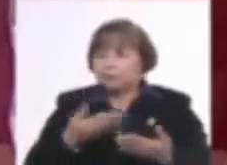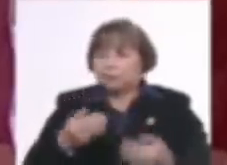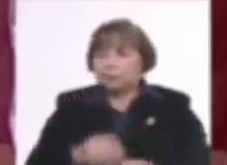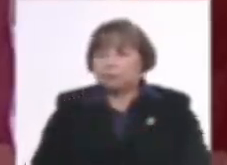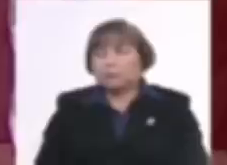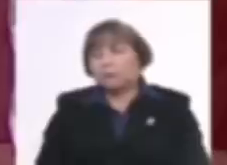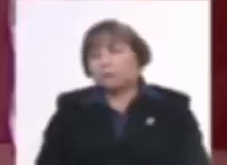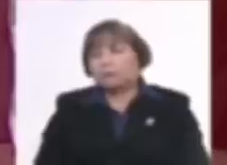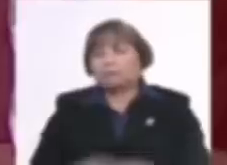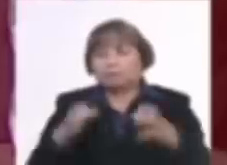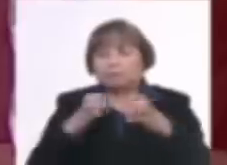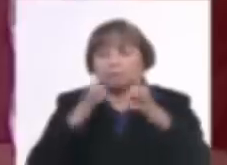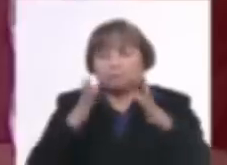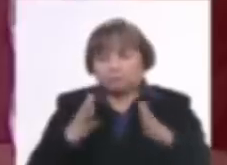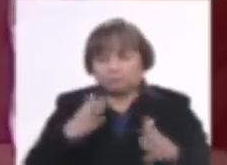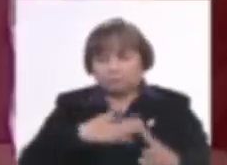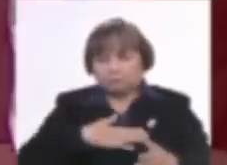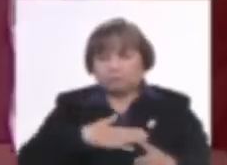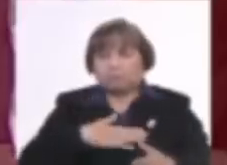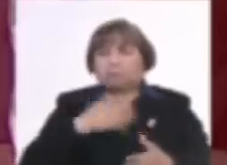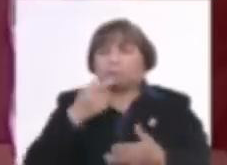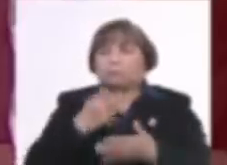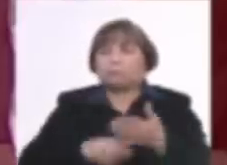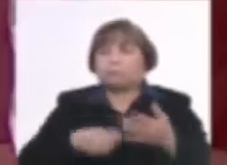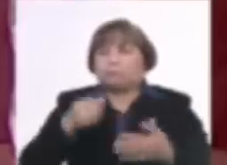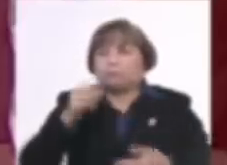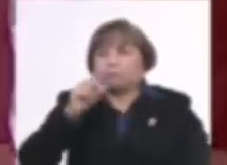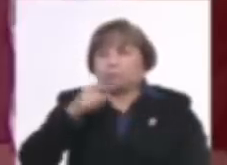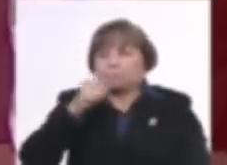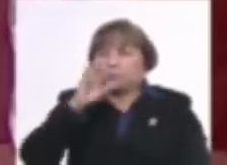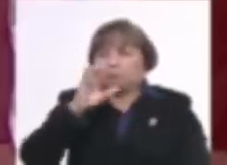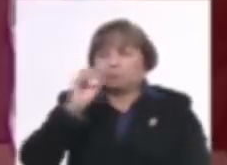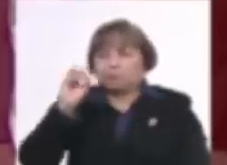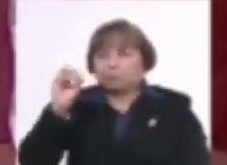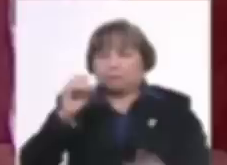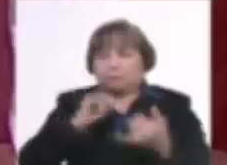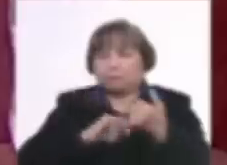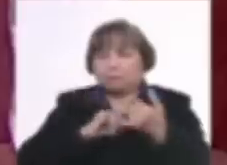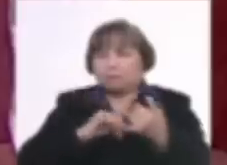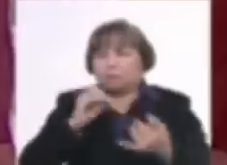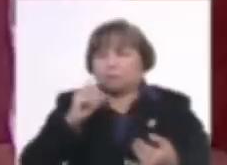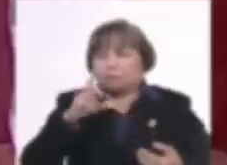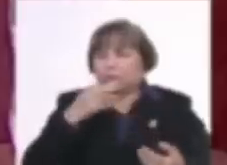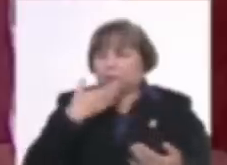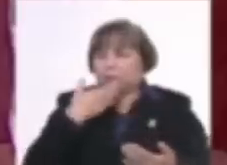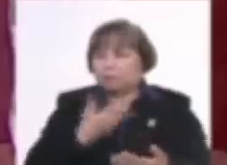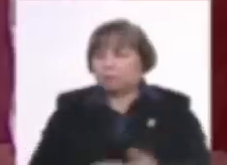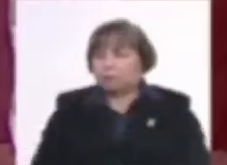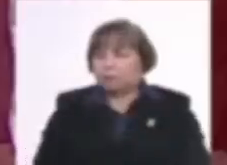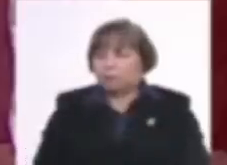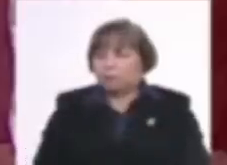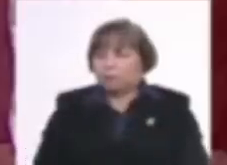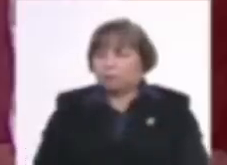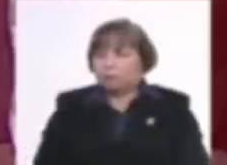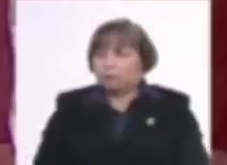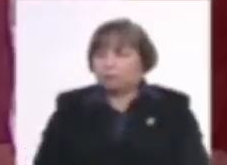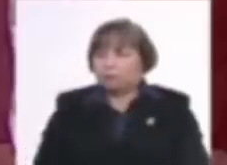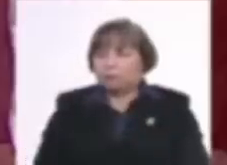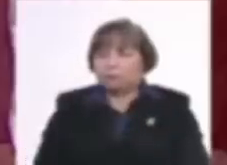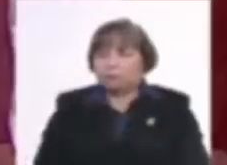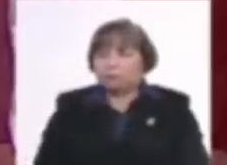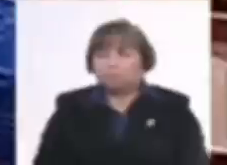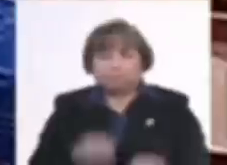recalco, congresista, mi sueldo ha sido de 1.500 soles. Gracias.